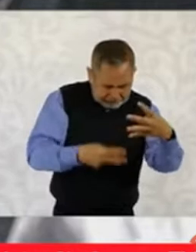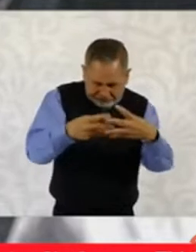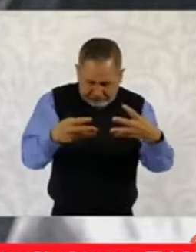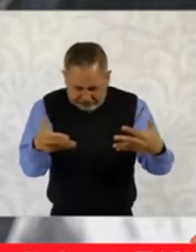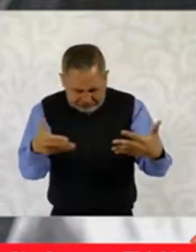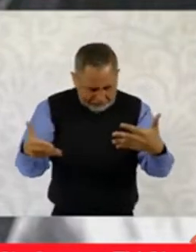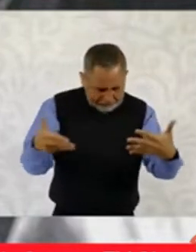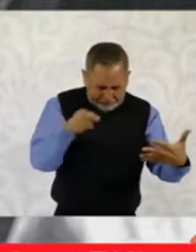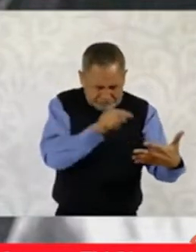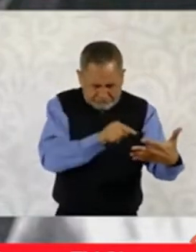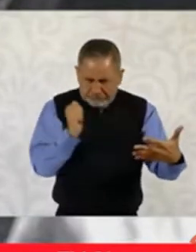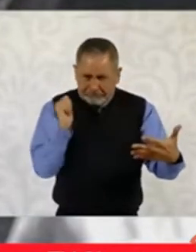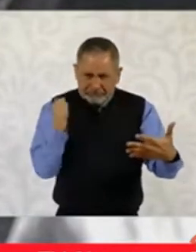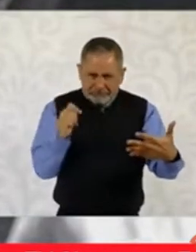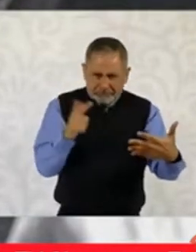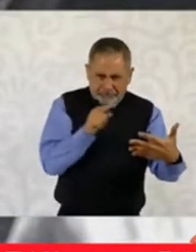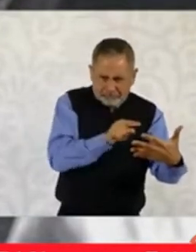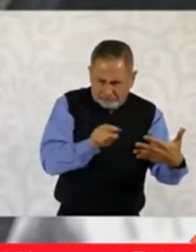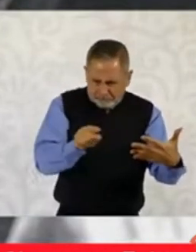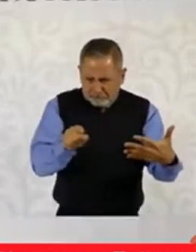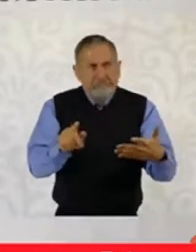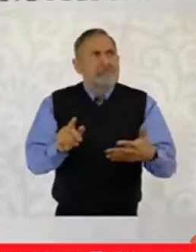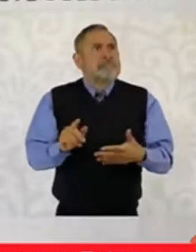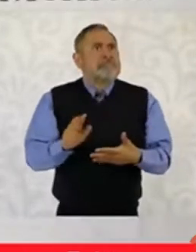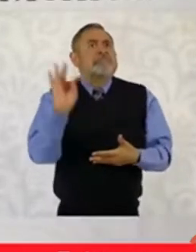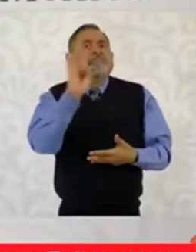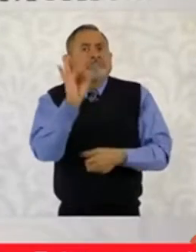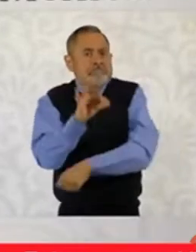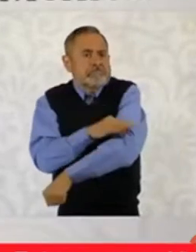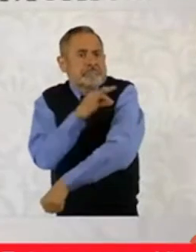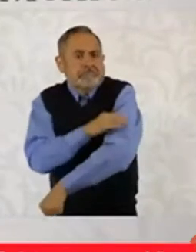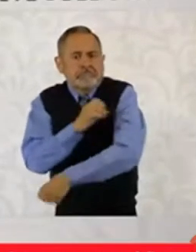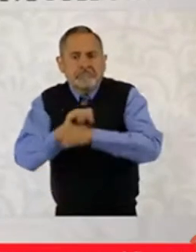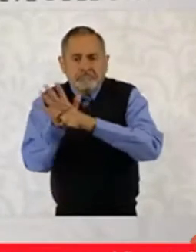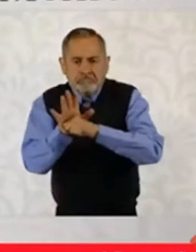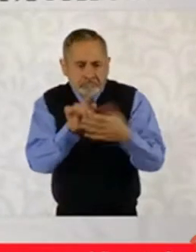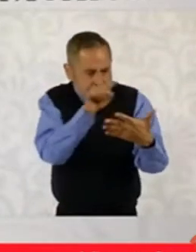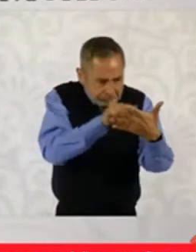reconocimiento en alguna base de datos. Se vacunó del COVID,